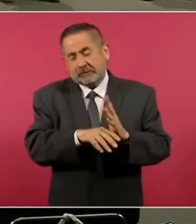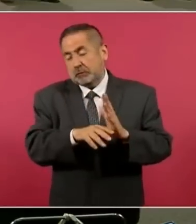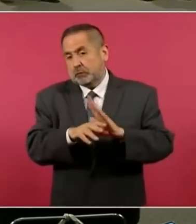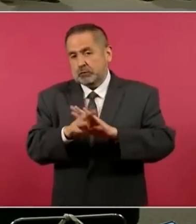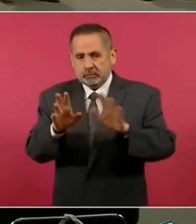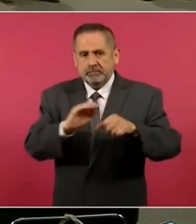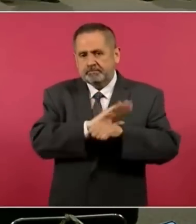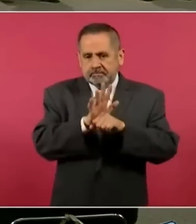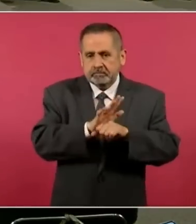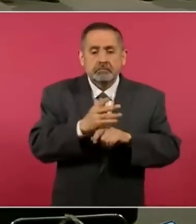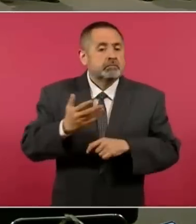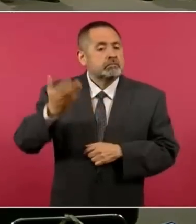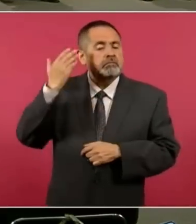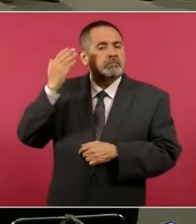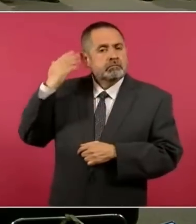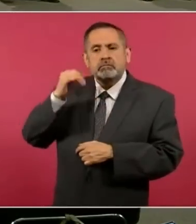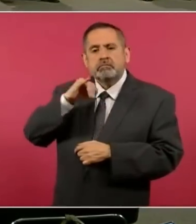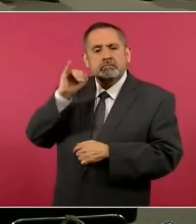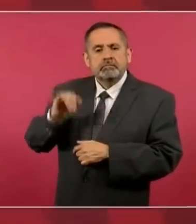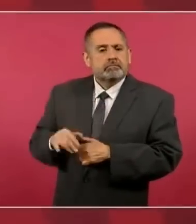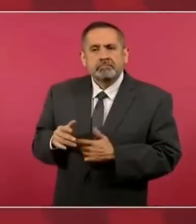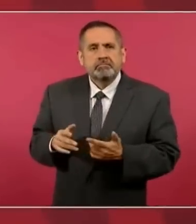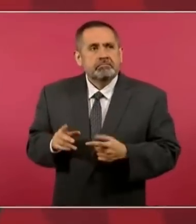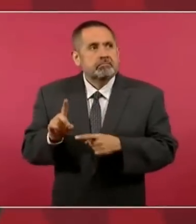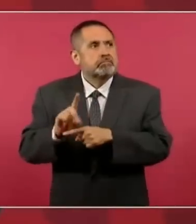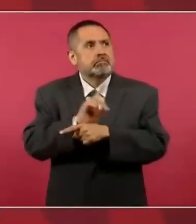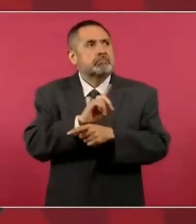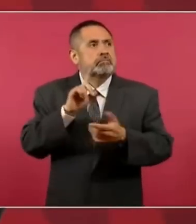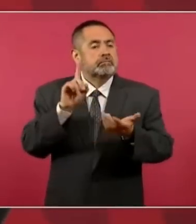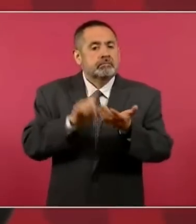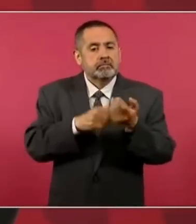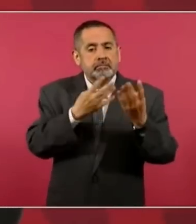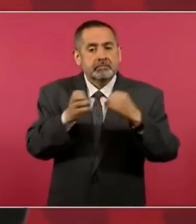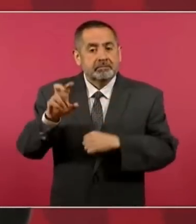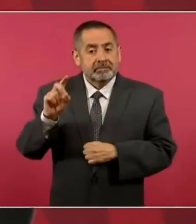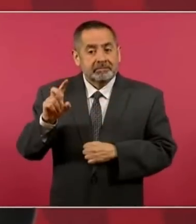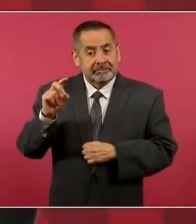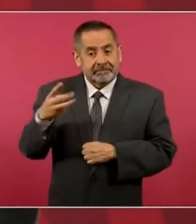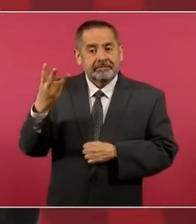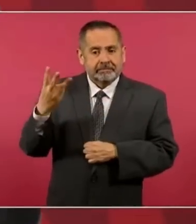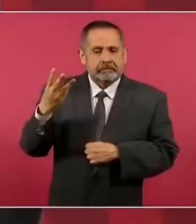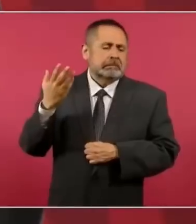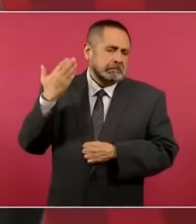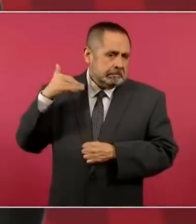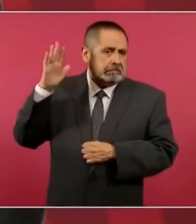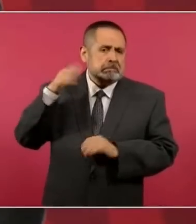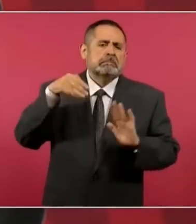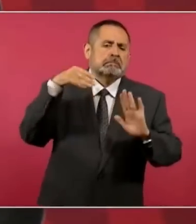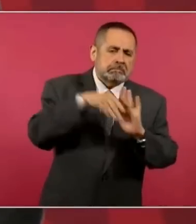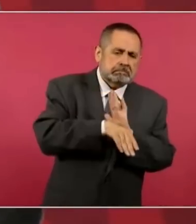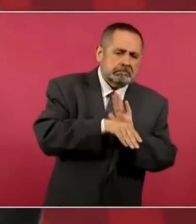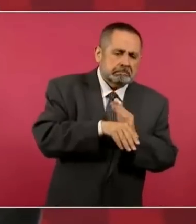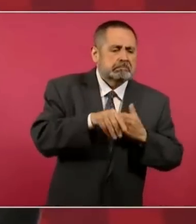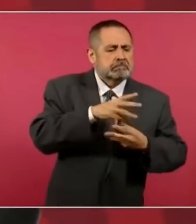17,8% que no se veía desde 1933.